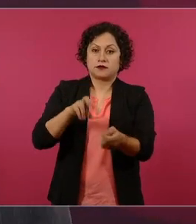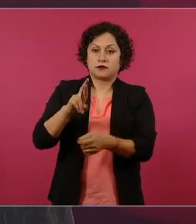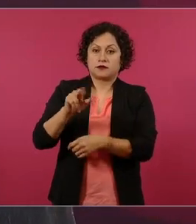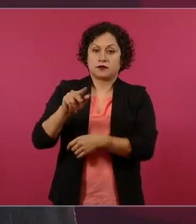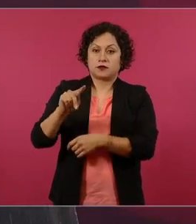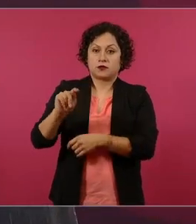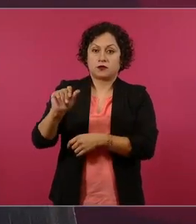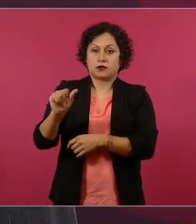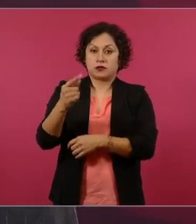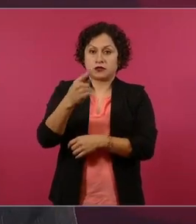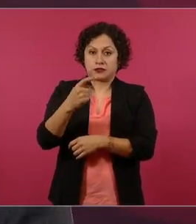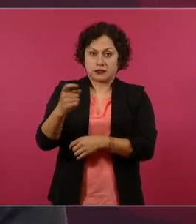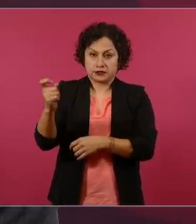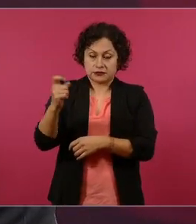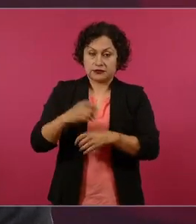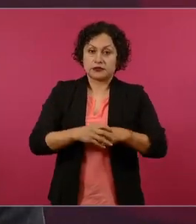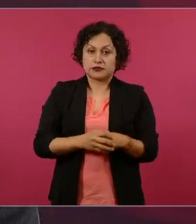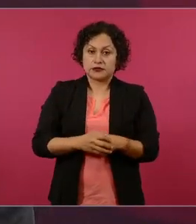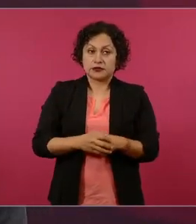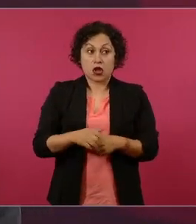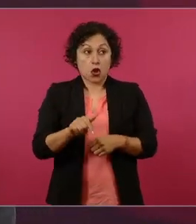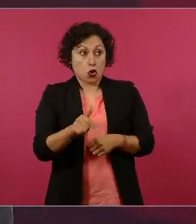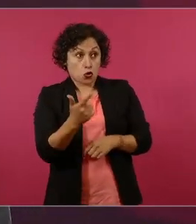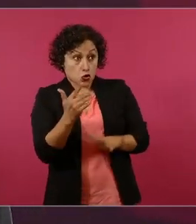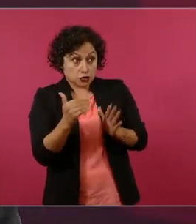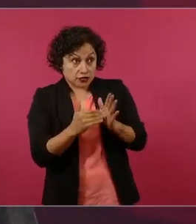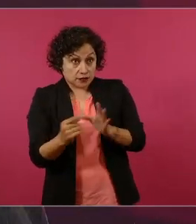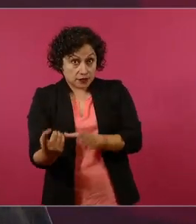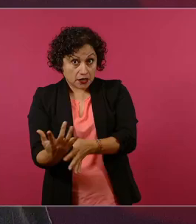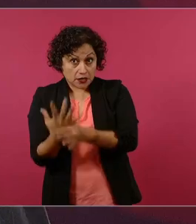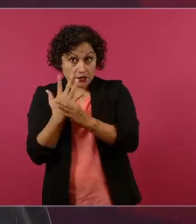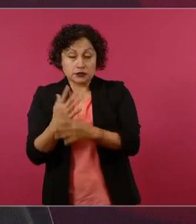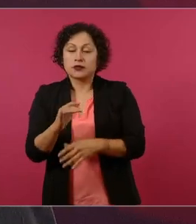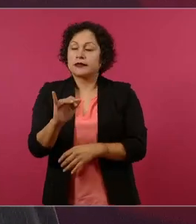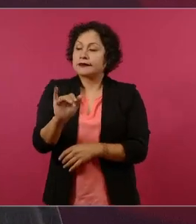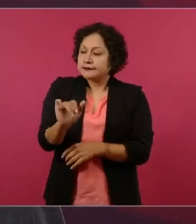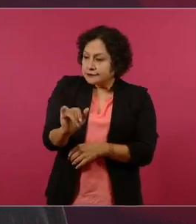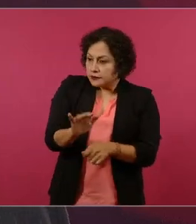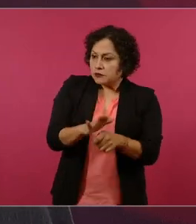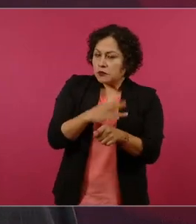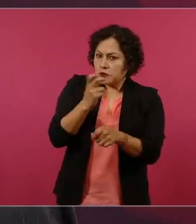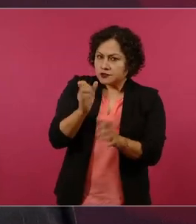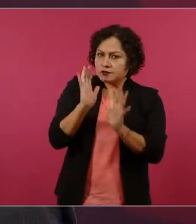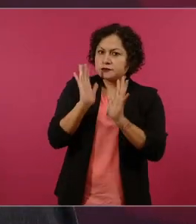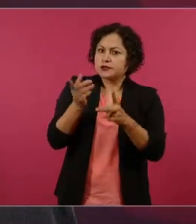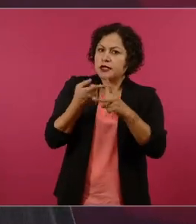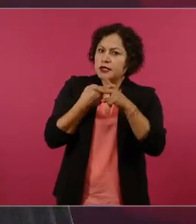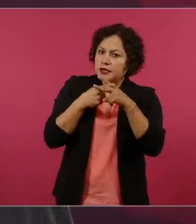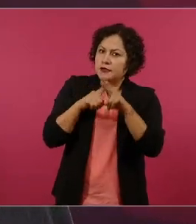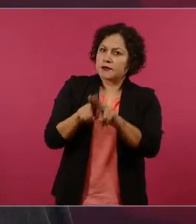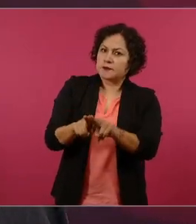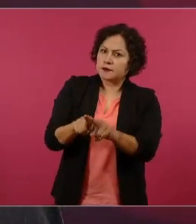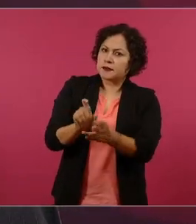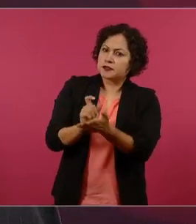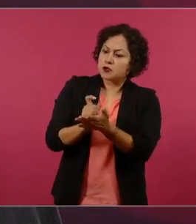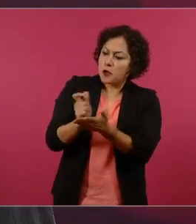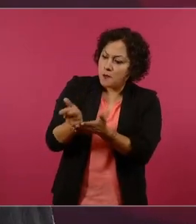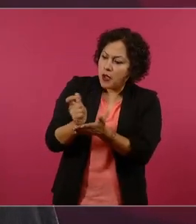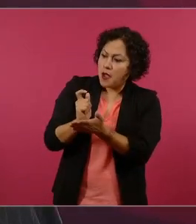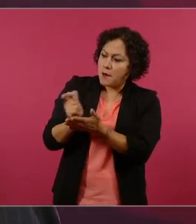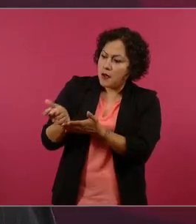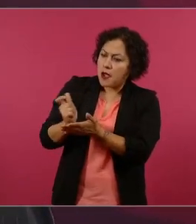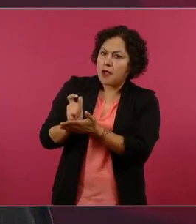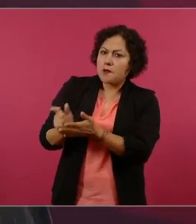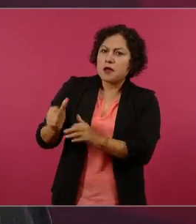bueno eran Ya quedan como 7000 a entregar ese apoyo es algo que hizo el jefe de gobierno